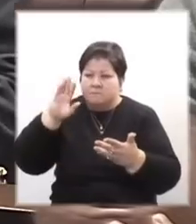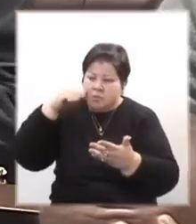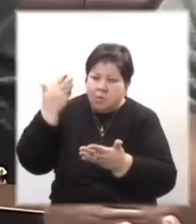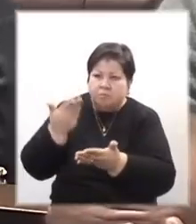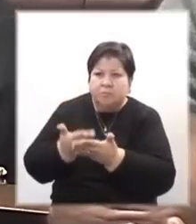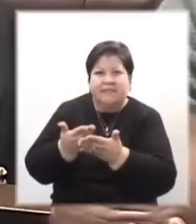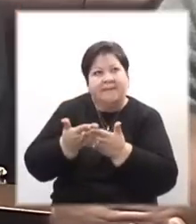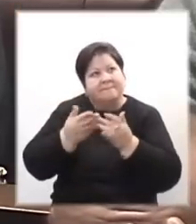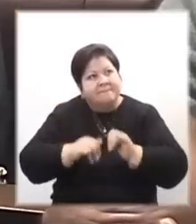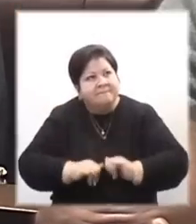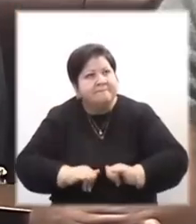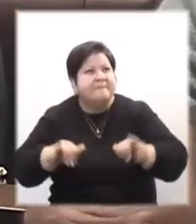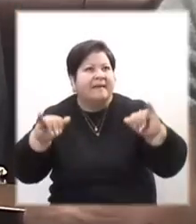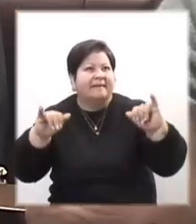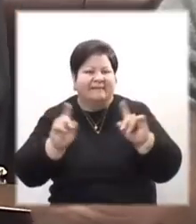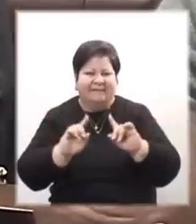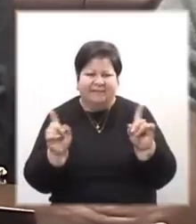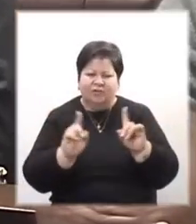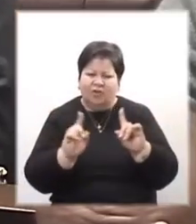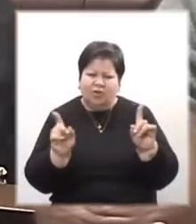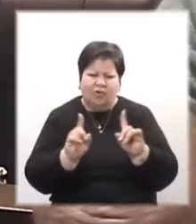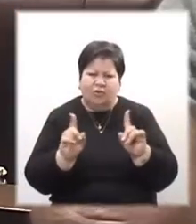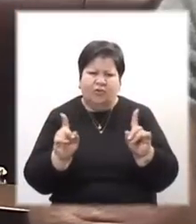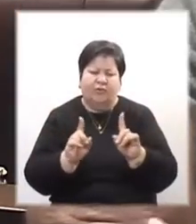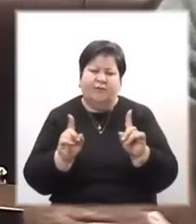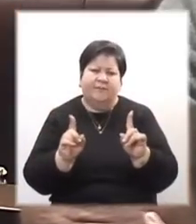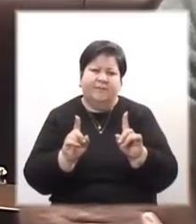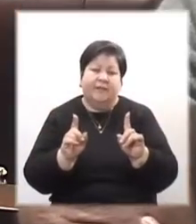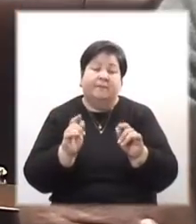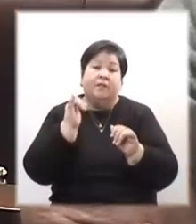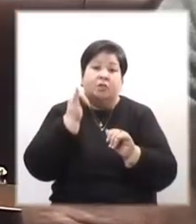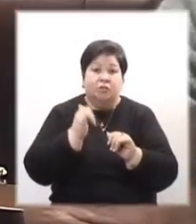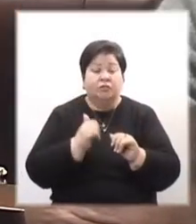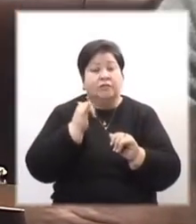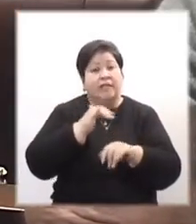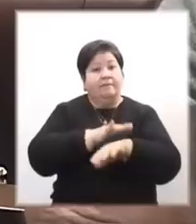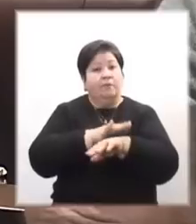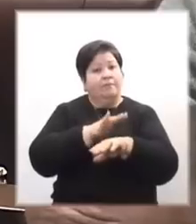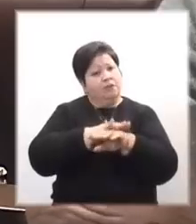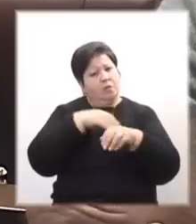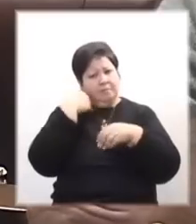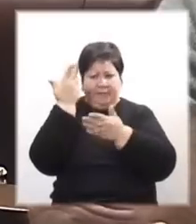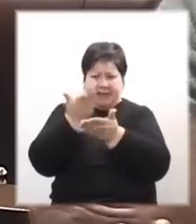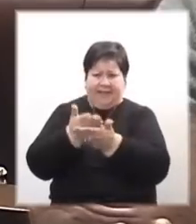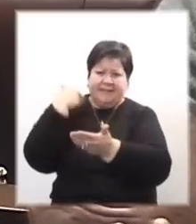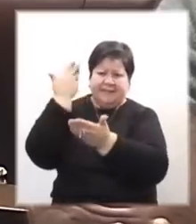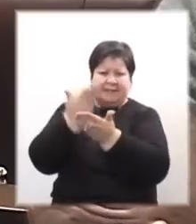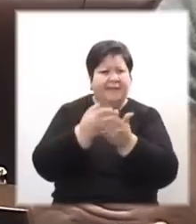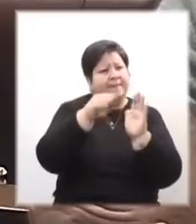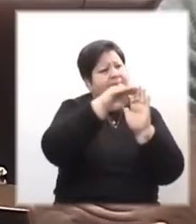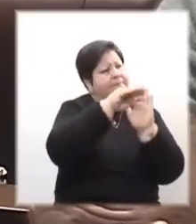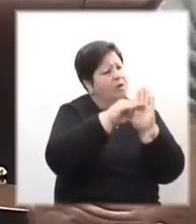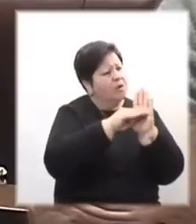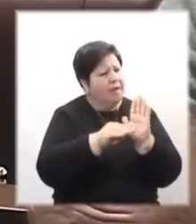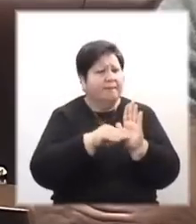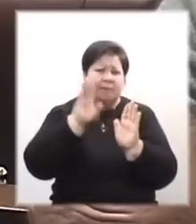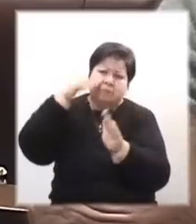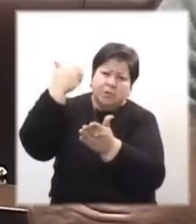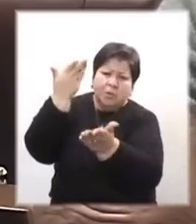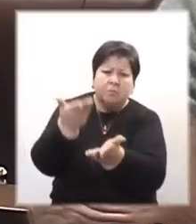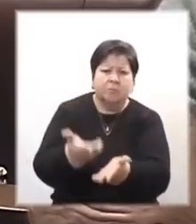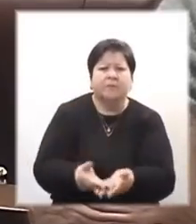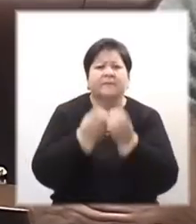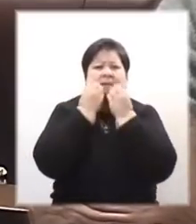marketing. Ahora, lo que sí vemos es que hay mucho marketing a la hora de plantear programas y de plantear propuestas para mejorar